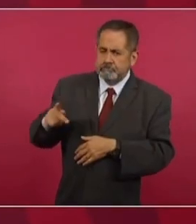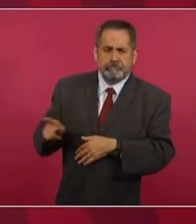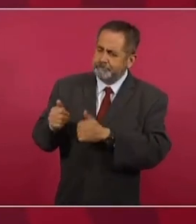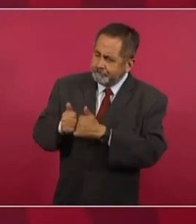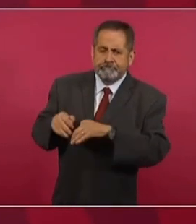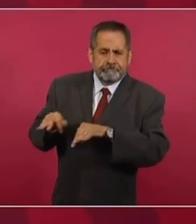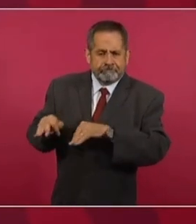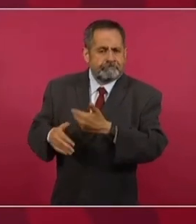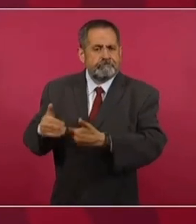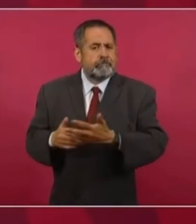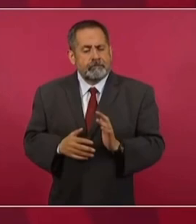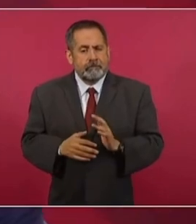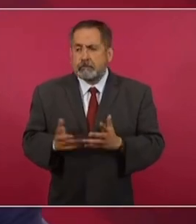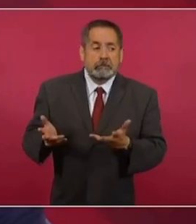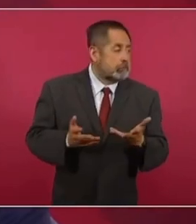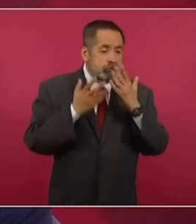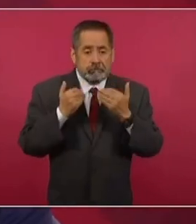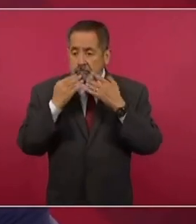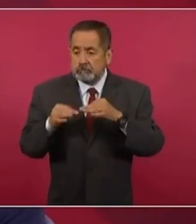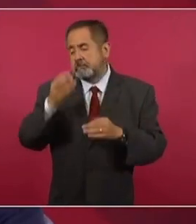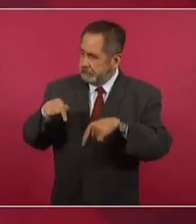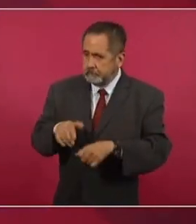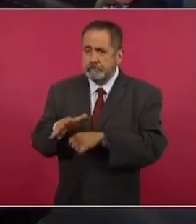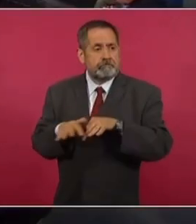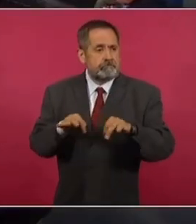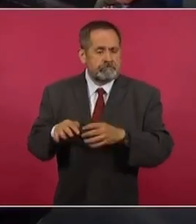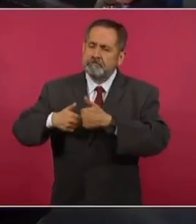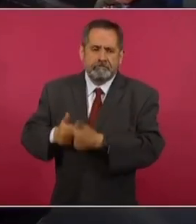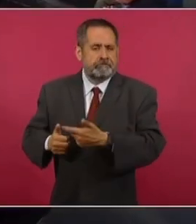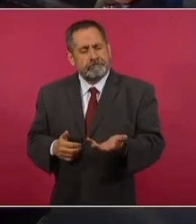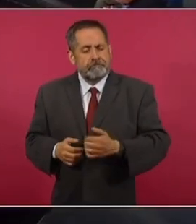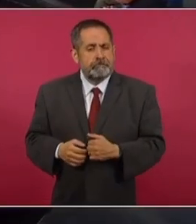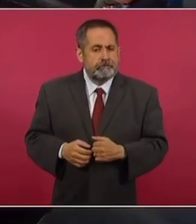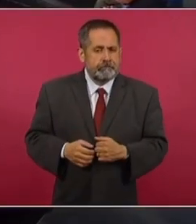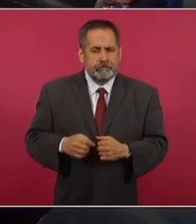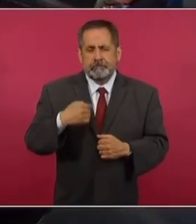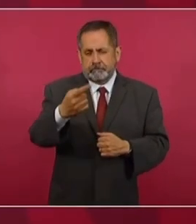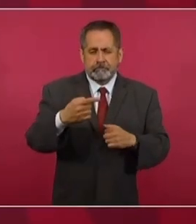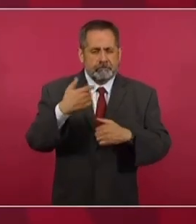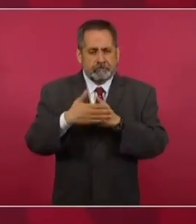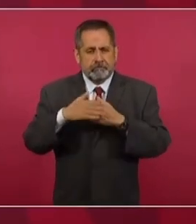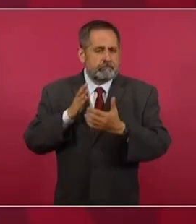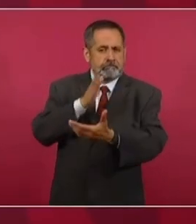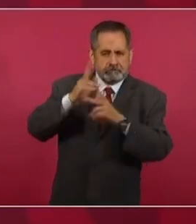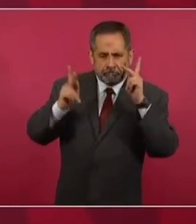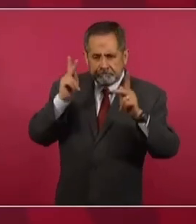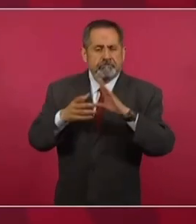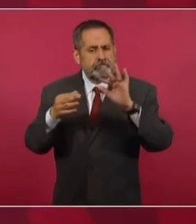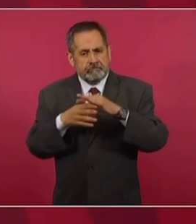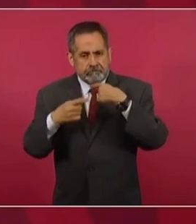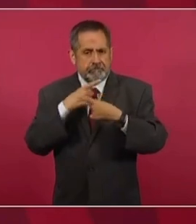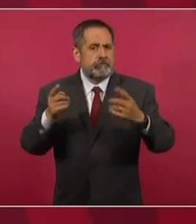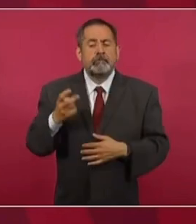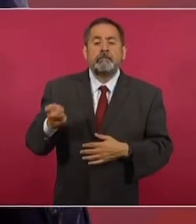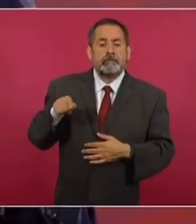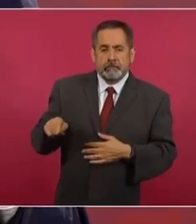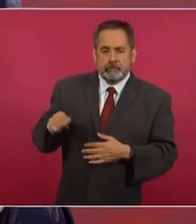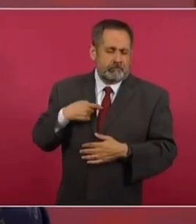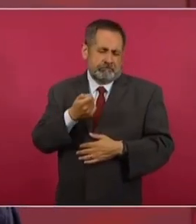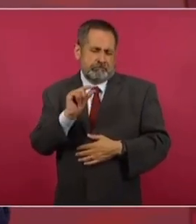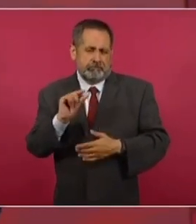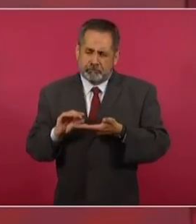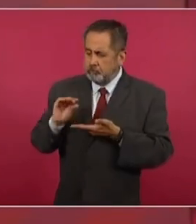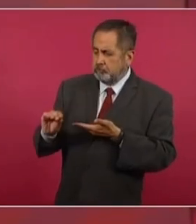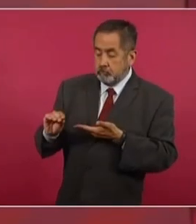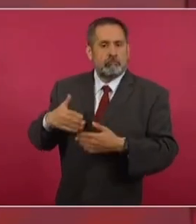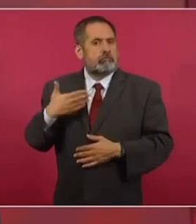que esto no los obligue a migrar. Vamos a hablar de eso ahora en la visita, porque hemos hecho una evaluación de esta pequeña inversión,